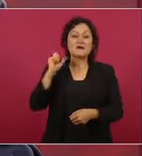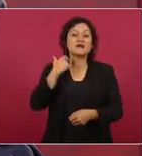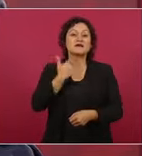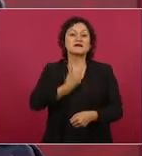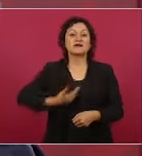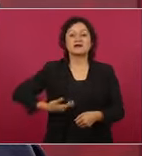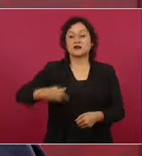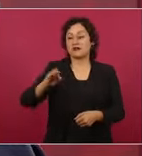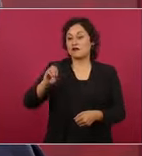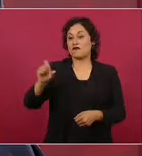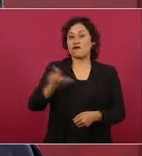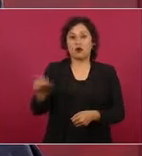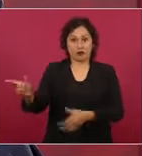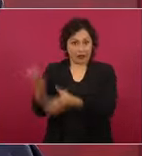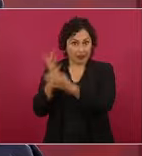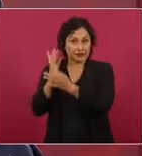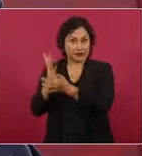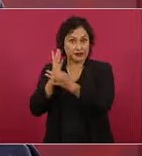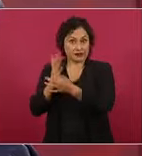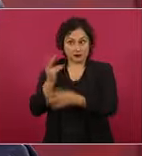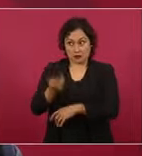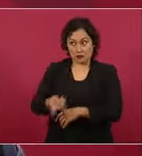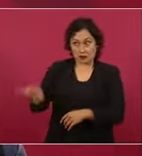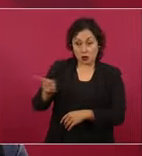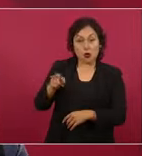Oiga, que usted cargó los dados, sí,